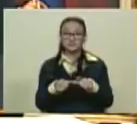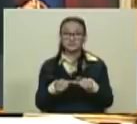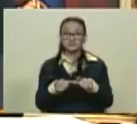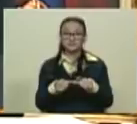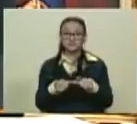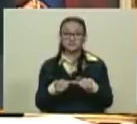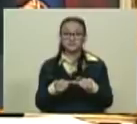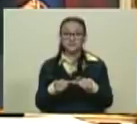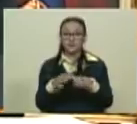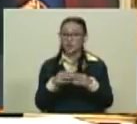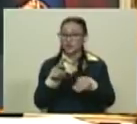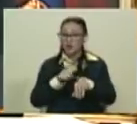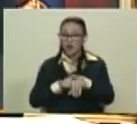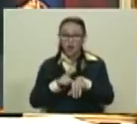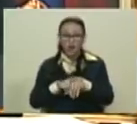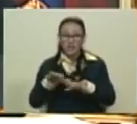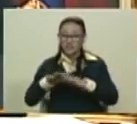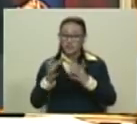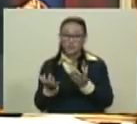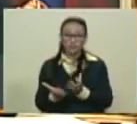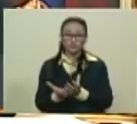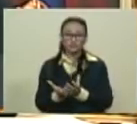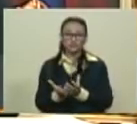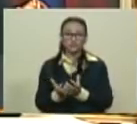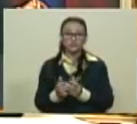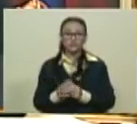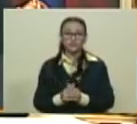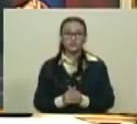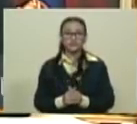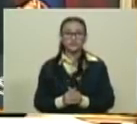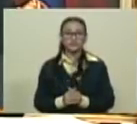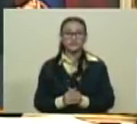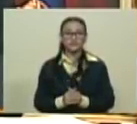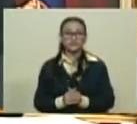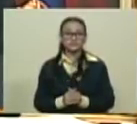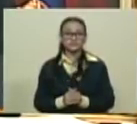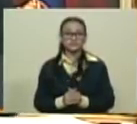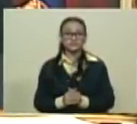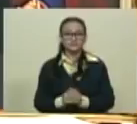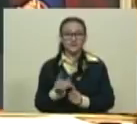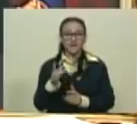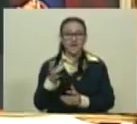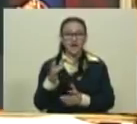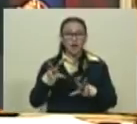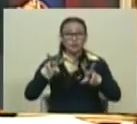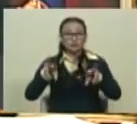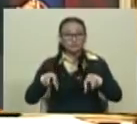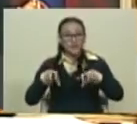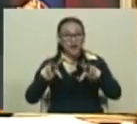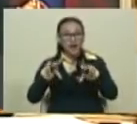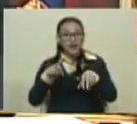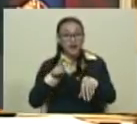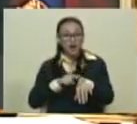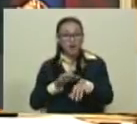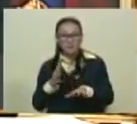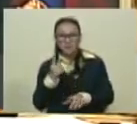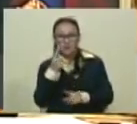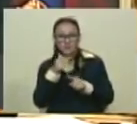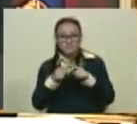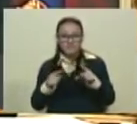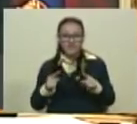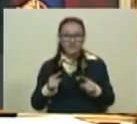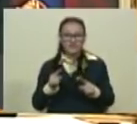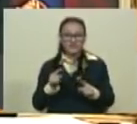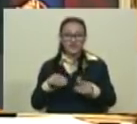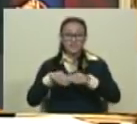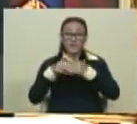en todos los horarios del planeta Tierra. Por allá está en Australia, que a esta hora debe ser como la 1:30 de